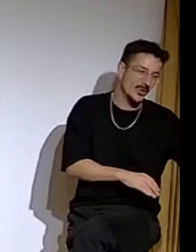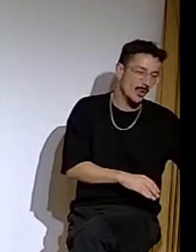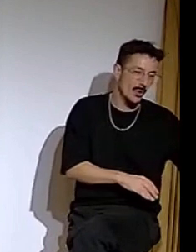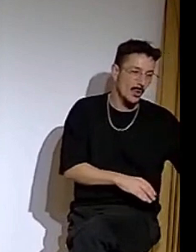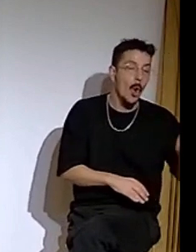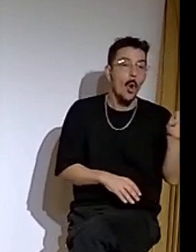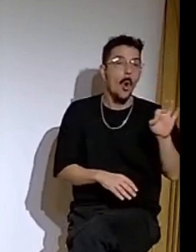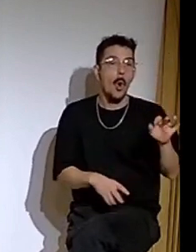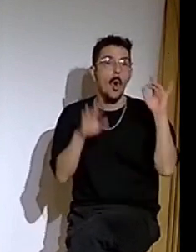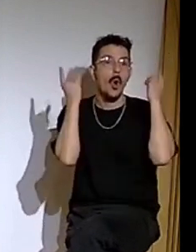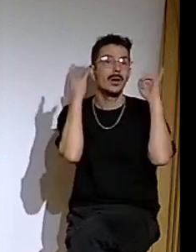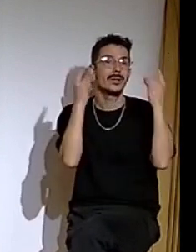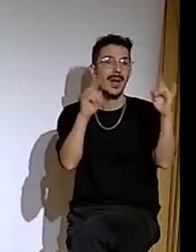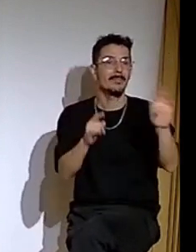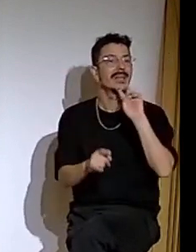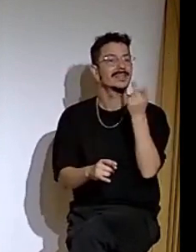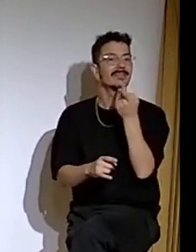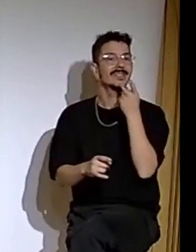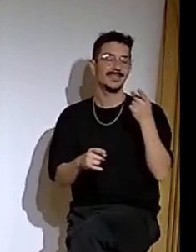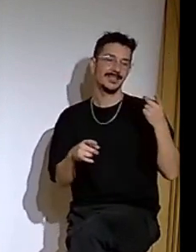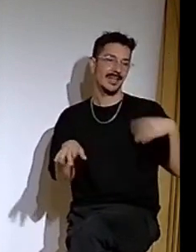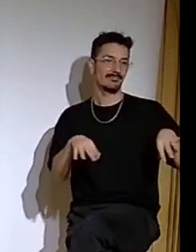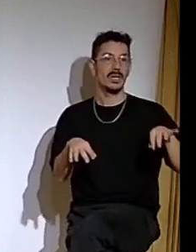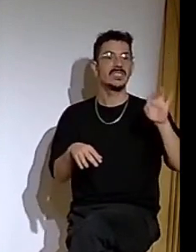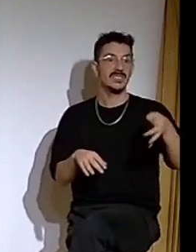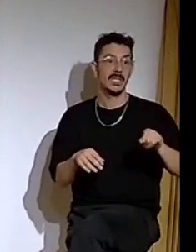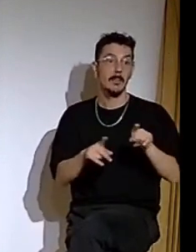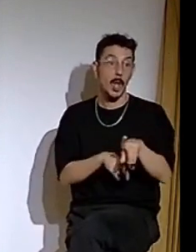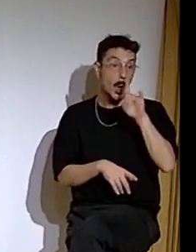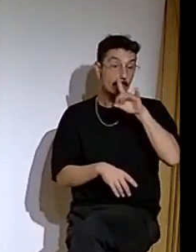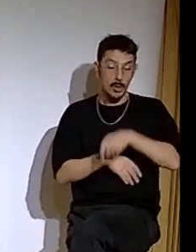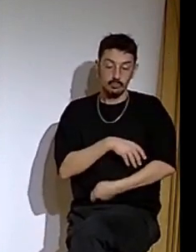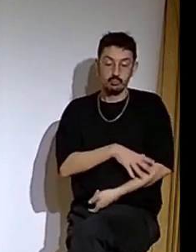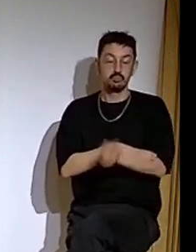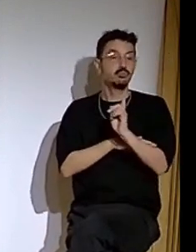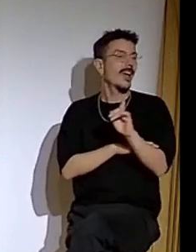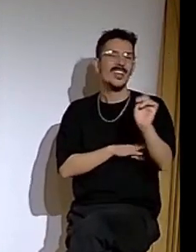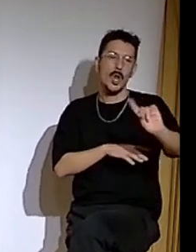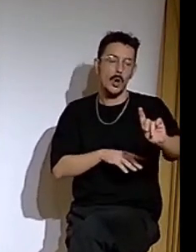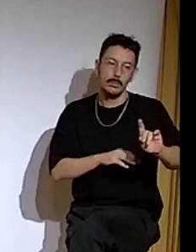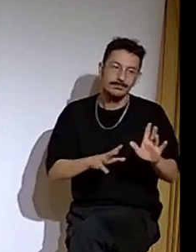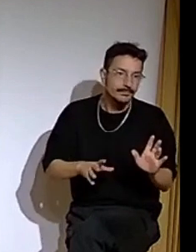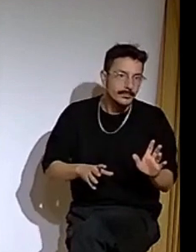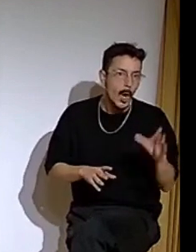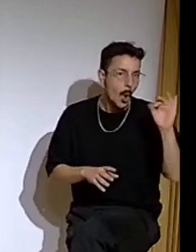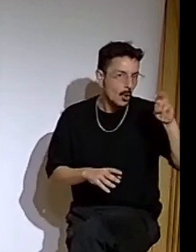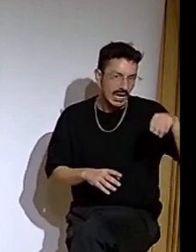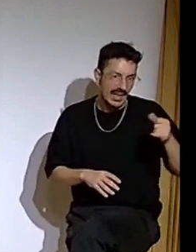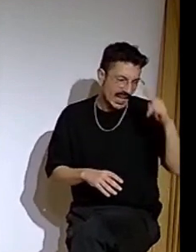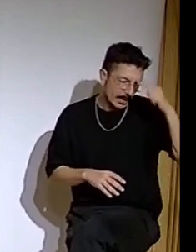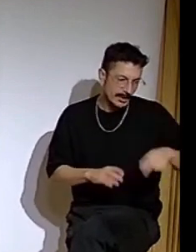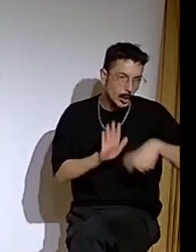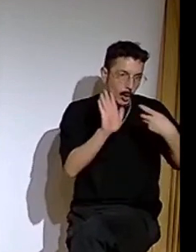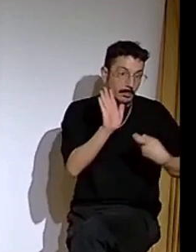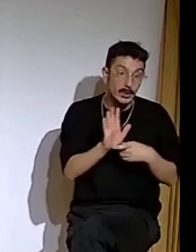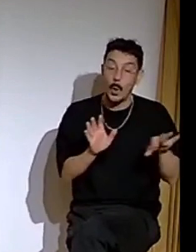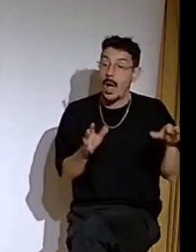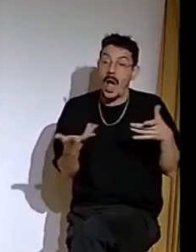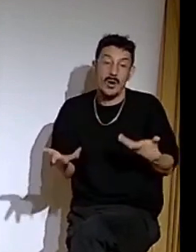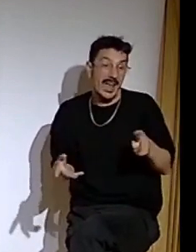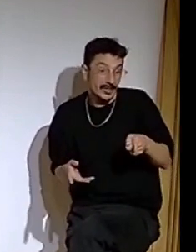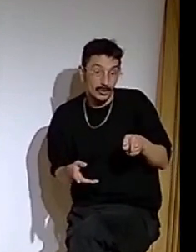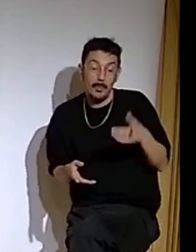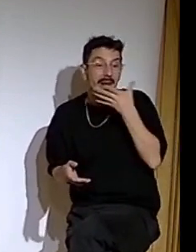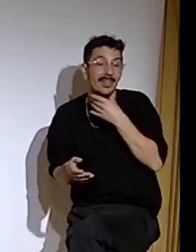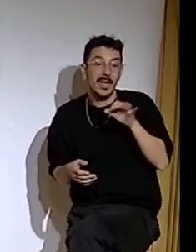por la rambla de Cataluña así pero enseñarle a no yo creo que esto Ahora nos parecería imposible o a las brujas no que